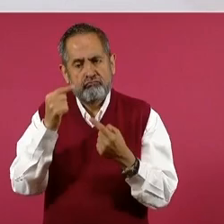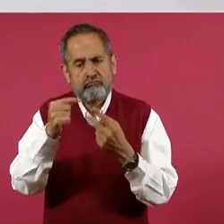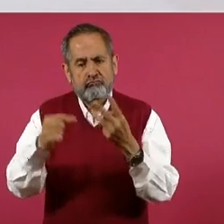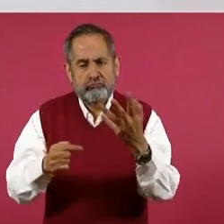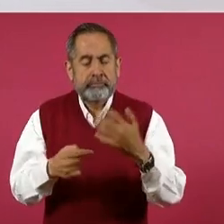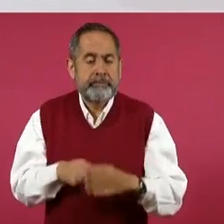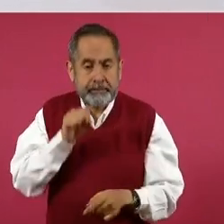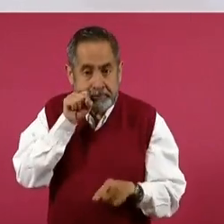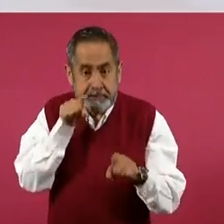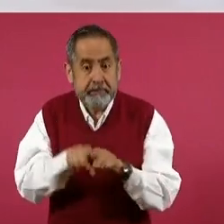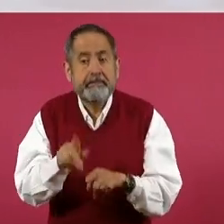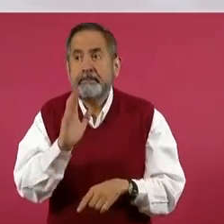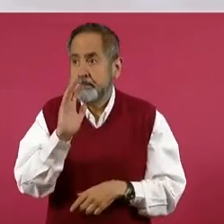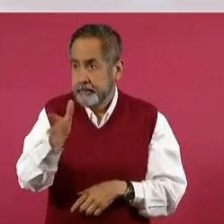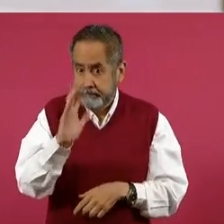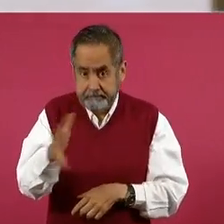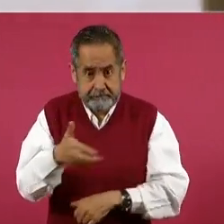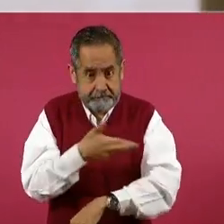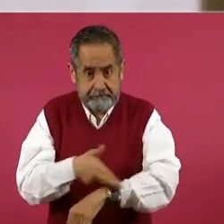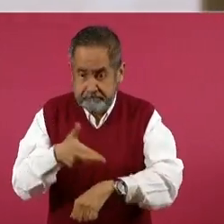porque también se logró